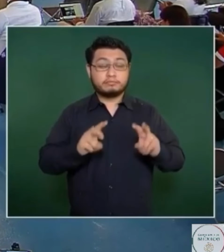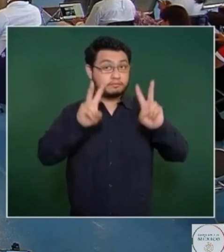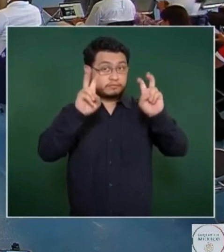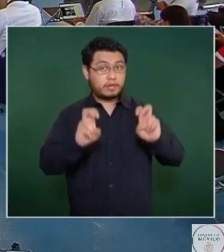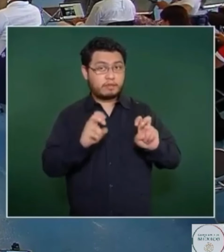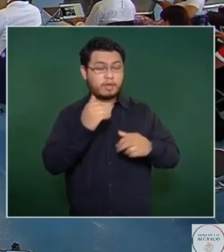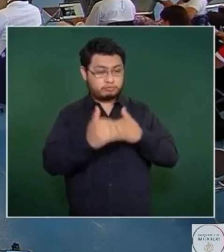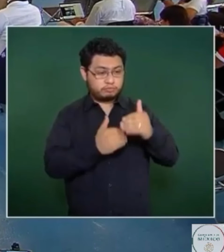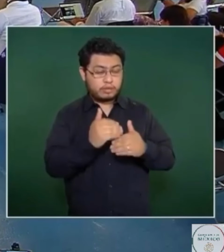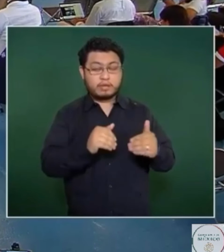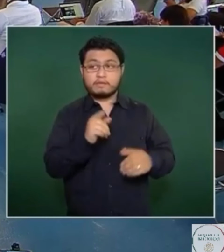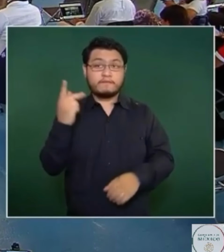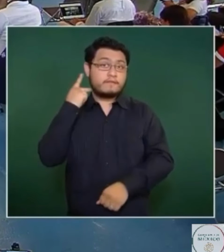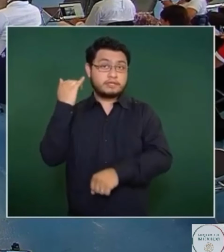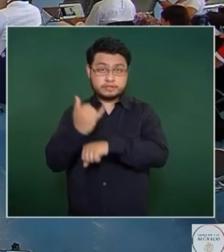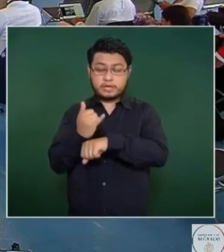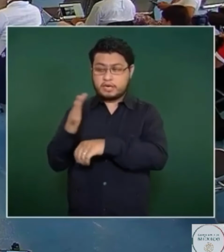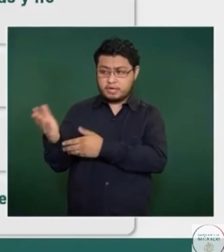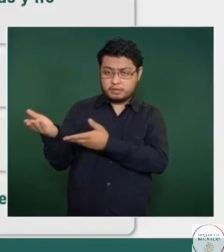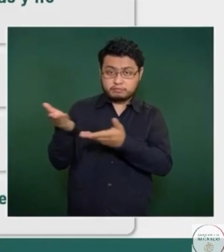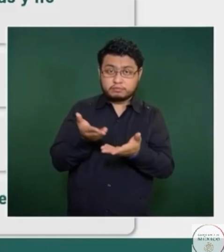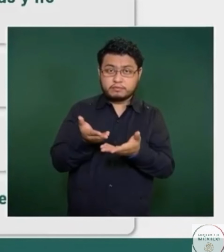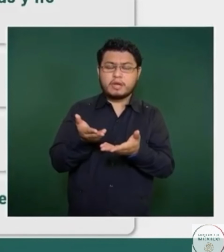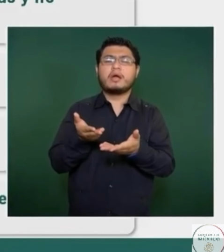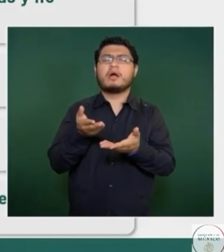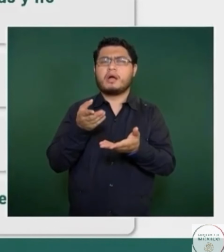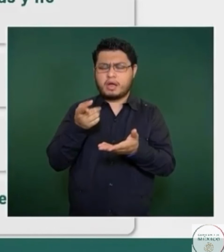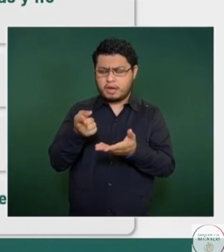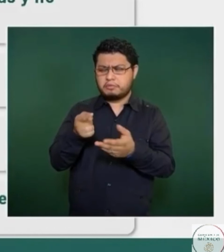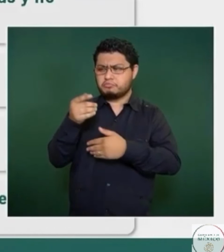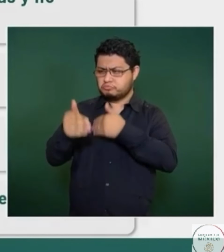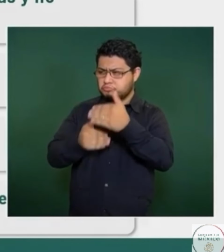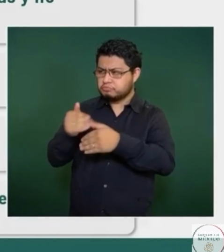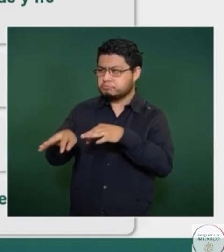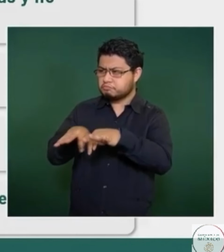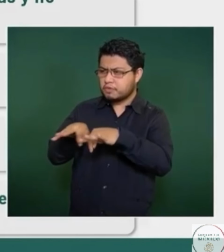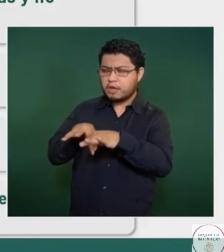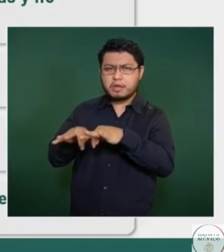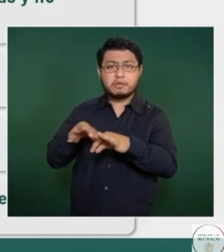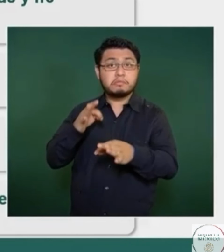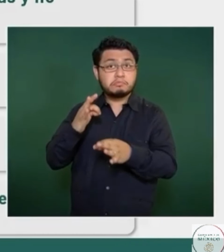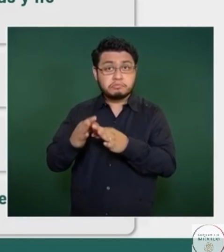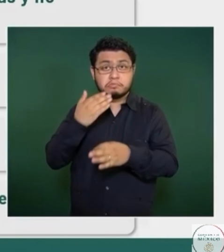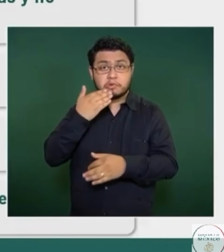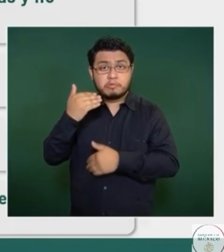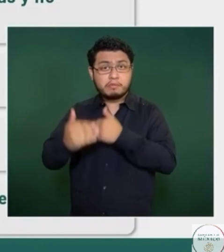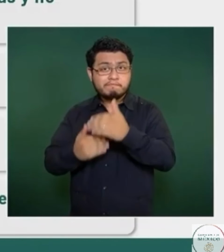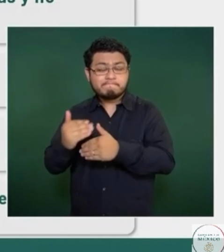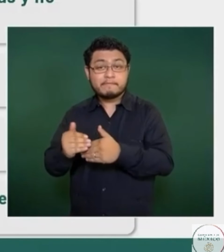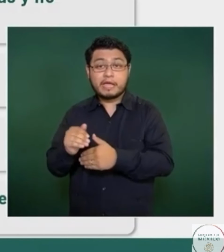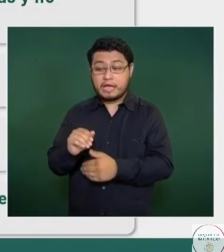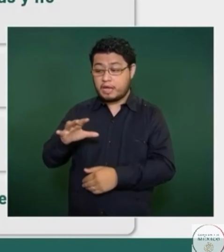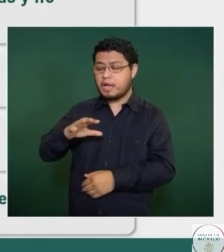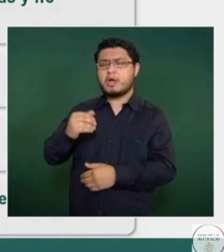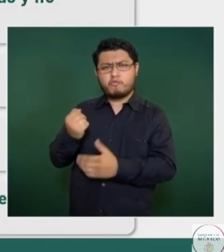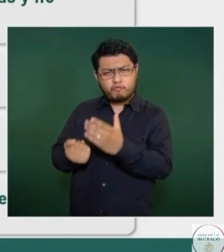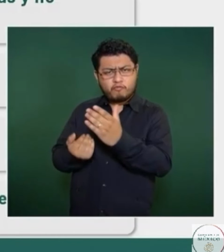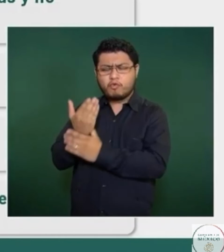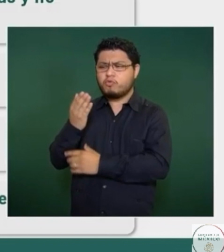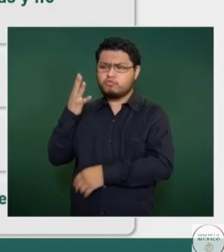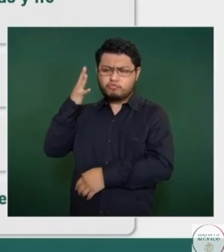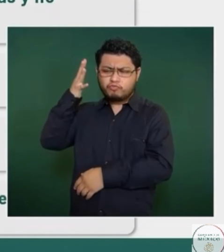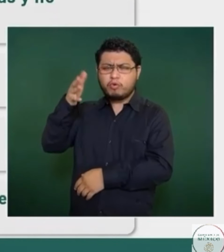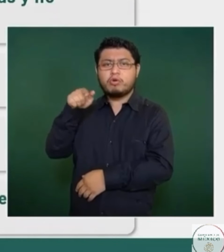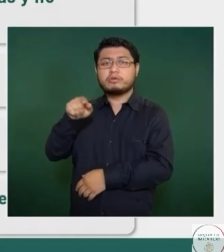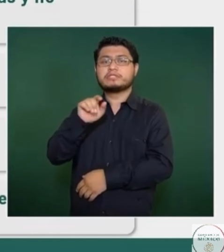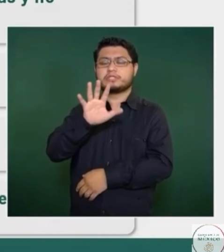la Fiscalía General del Estado, donde estamos trabajando muy fuertemente para crear 5 nuevas unidades de